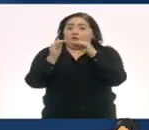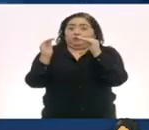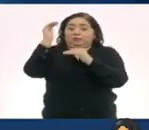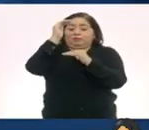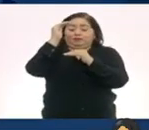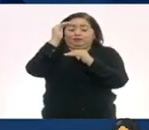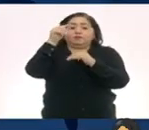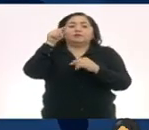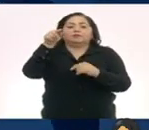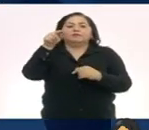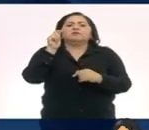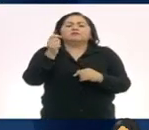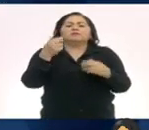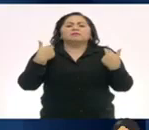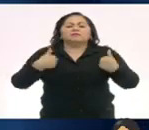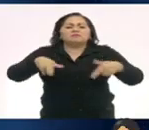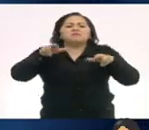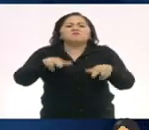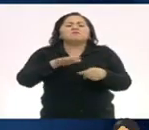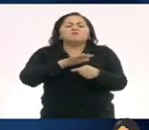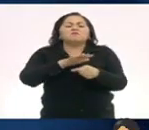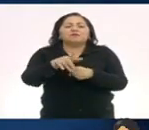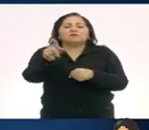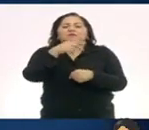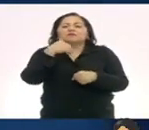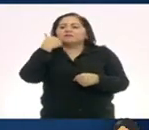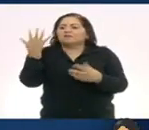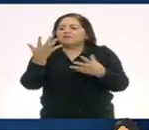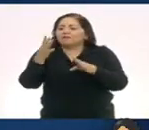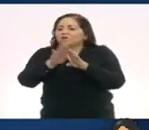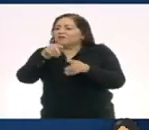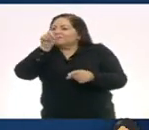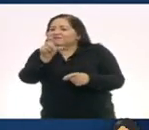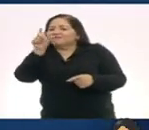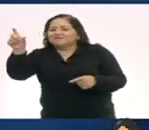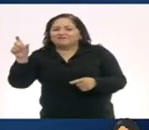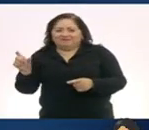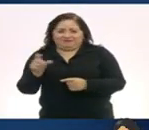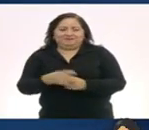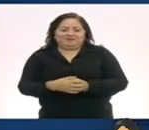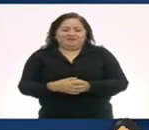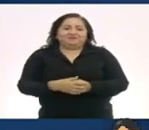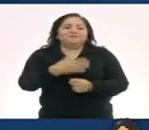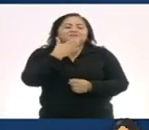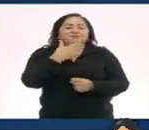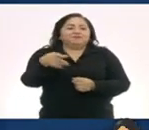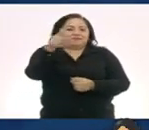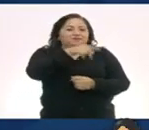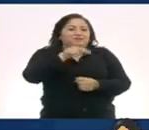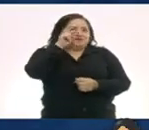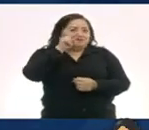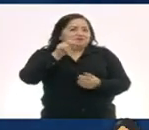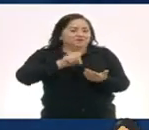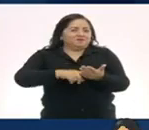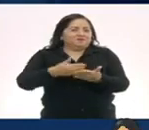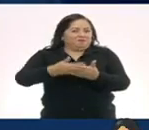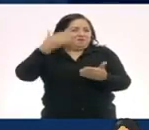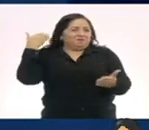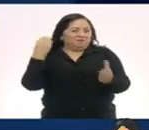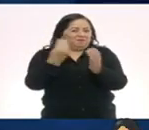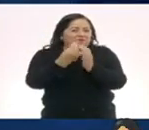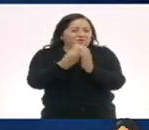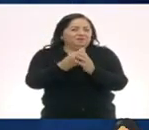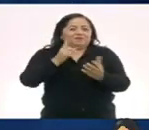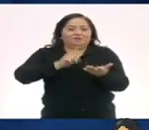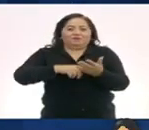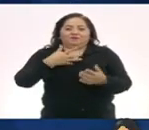el numerador, representa las partes a las que queremos hacer referencia. Muy bien. Ustedes vieron entonces en el ejemplo anterior que había